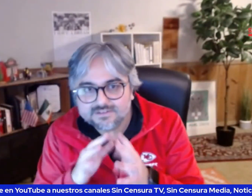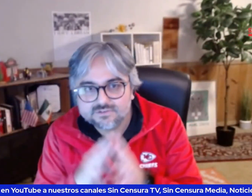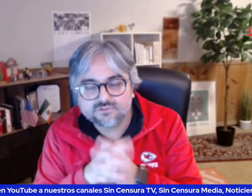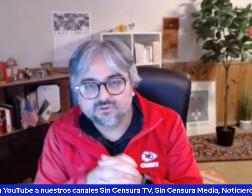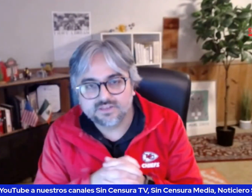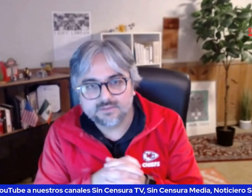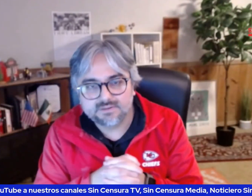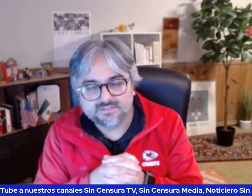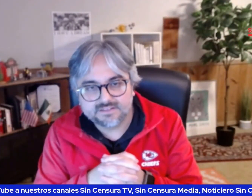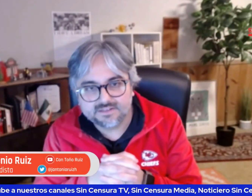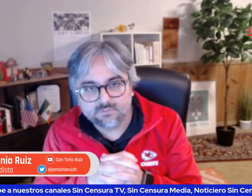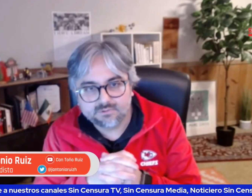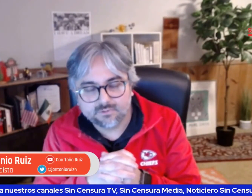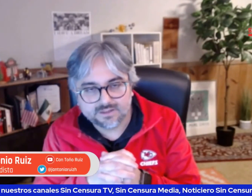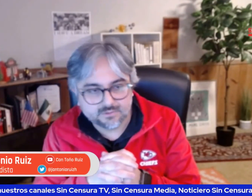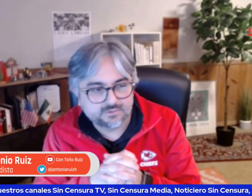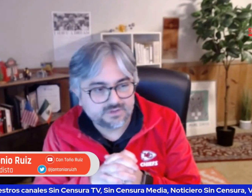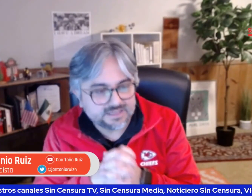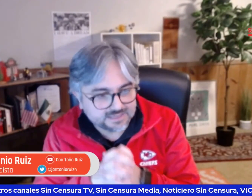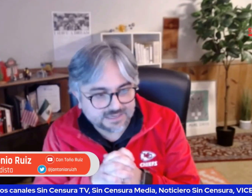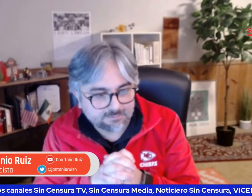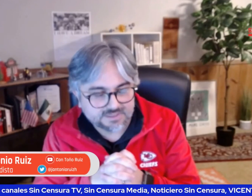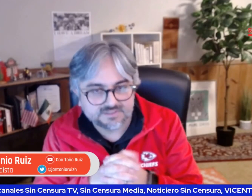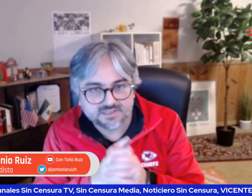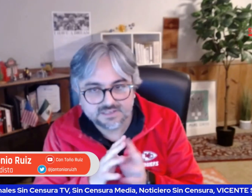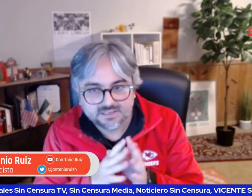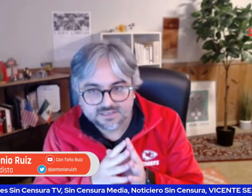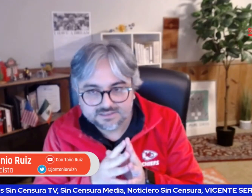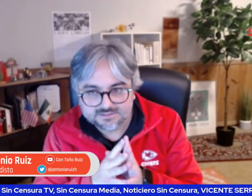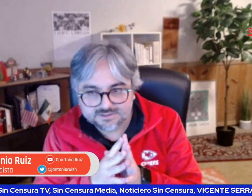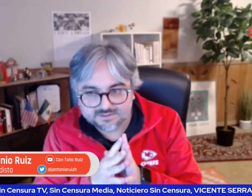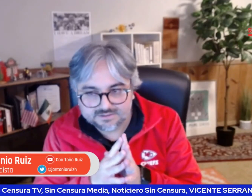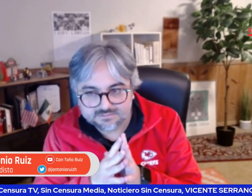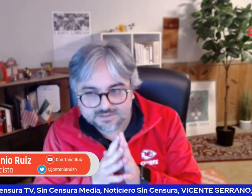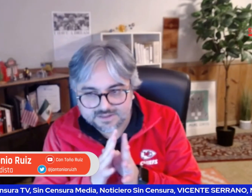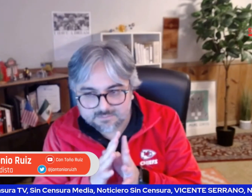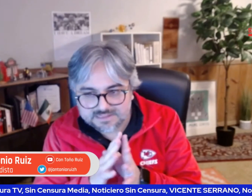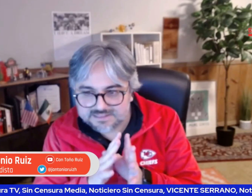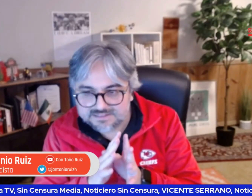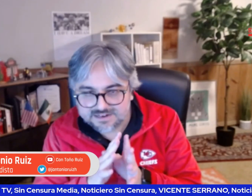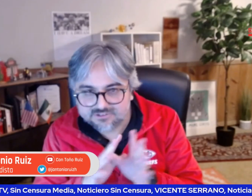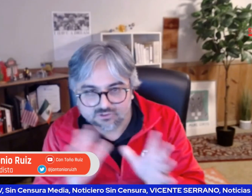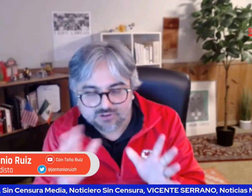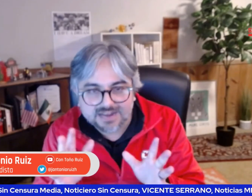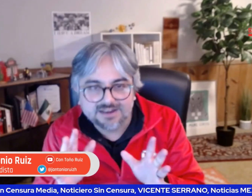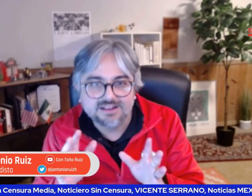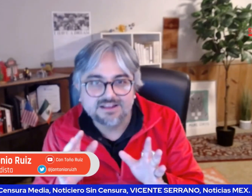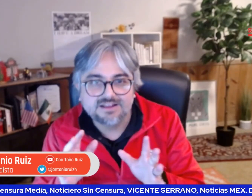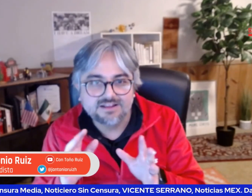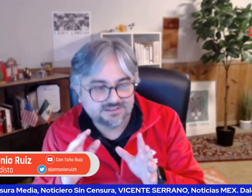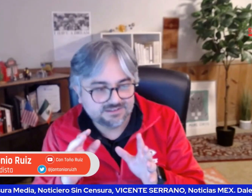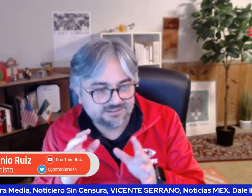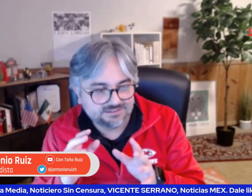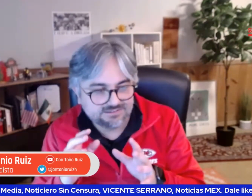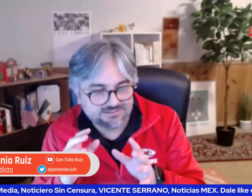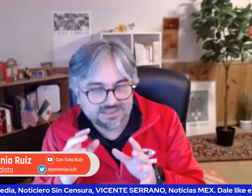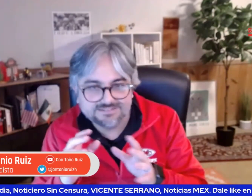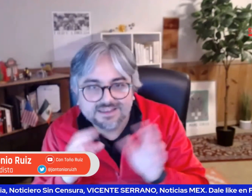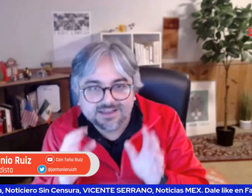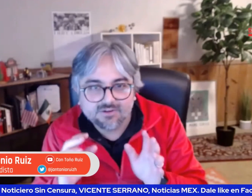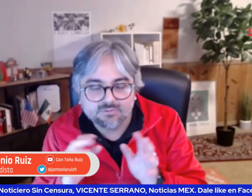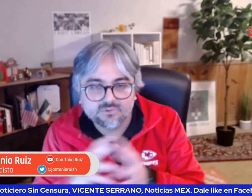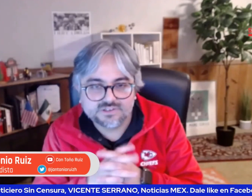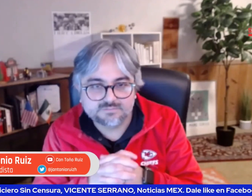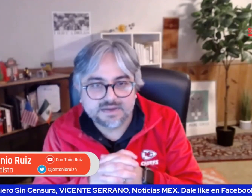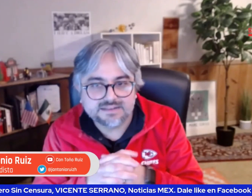este discurso que da el presidente López Obrador ahí en Campeche es verdaderamente internacional,